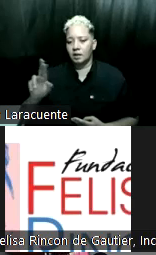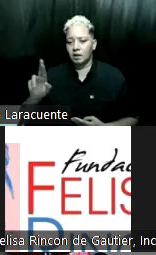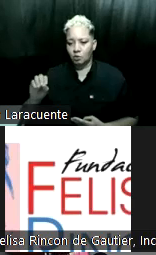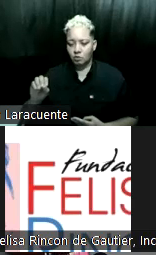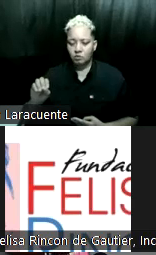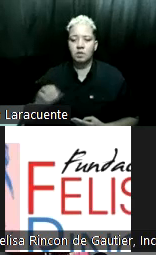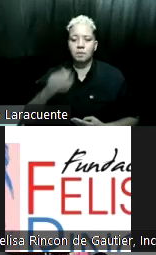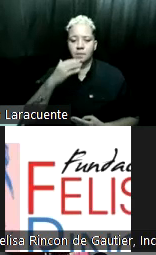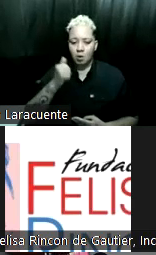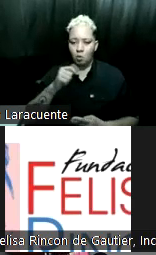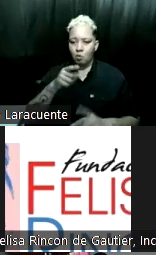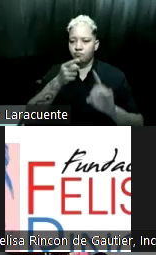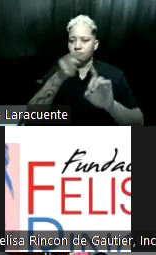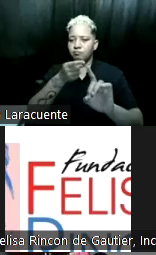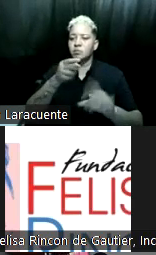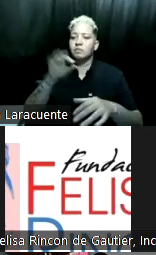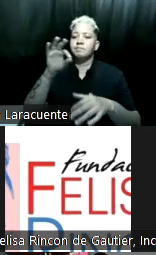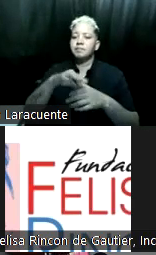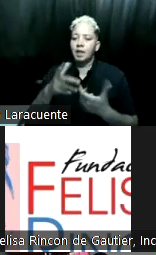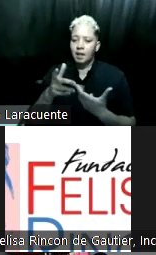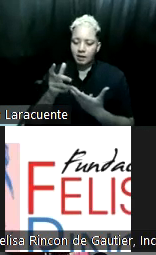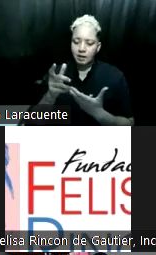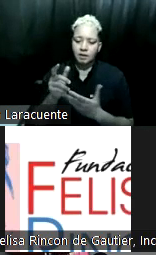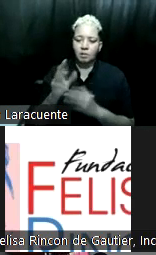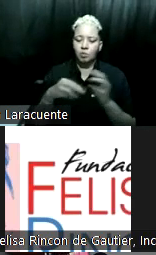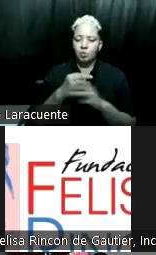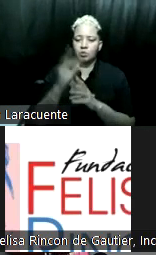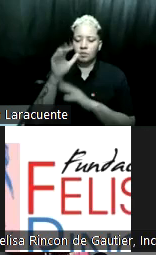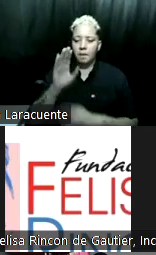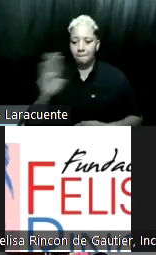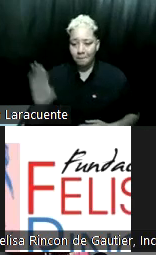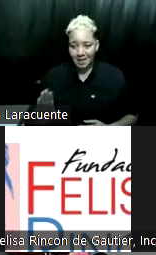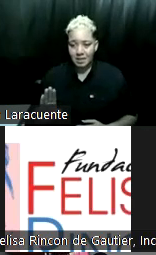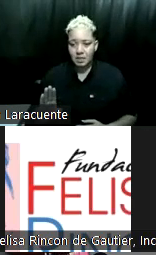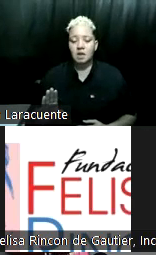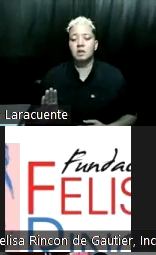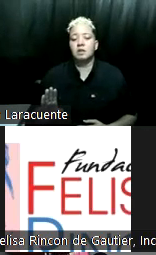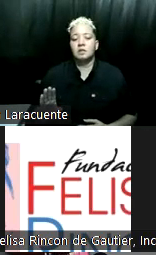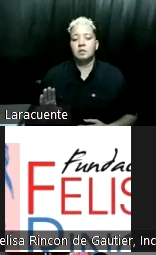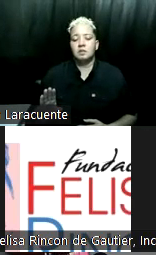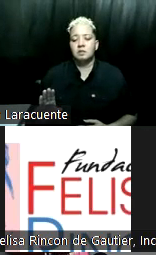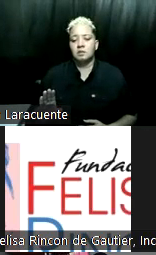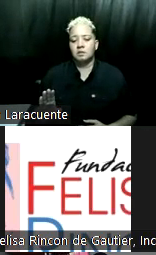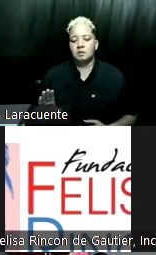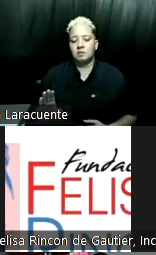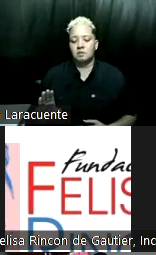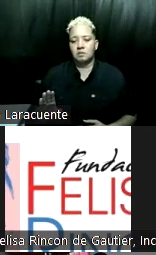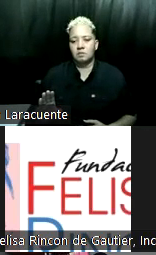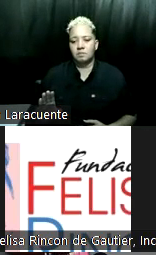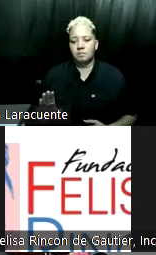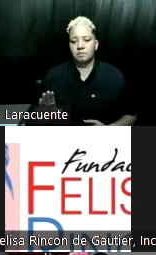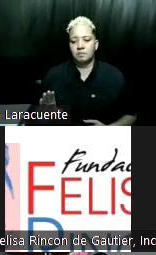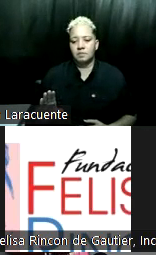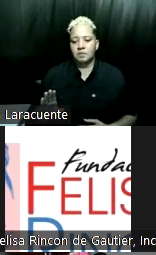básquet. El gran equipo brasileño, el glorioso equipo brasileño que se encontraba en un relevo